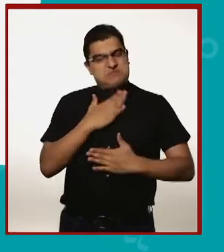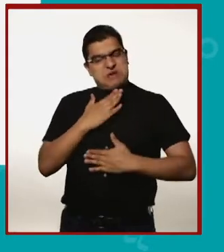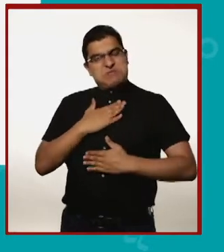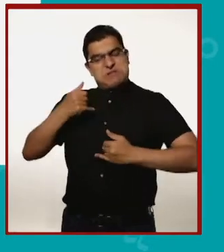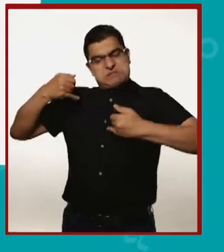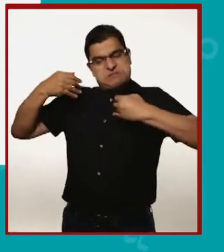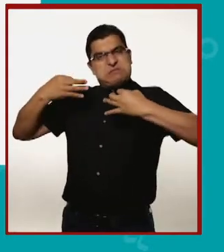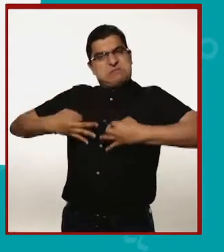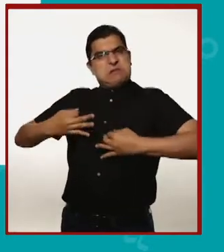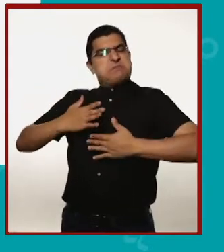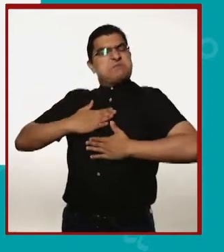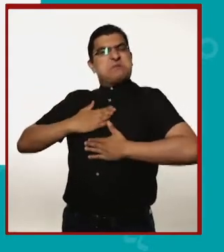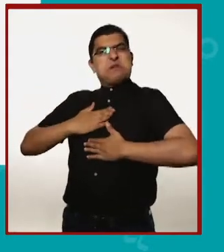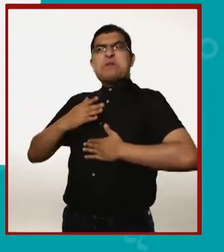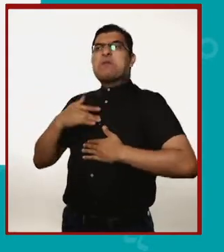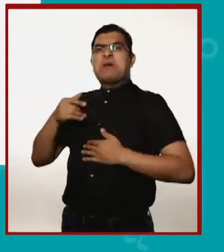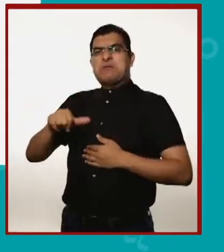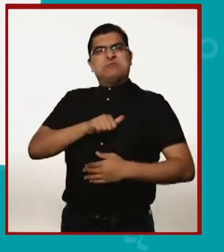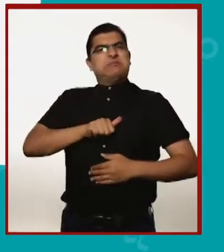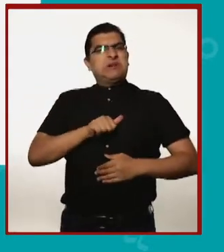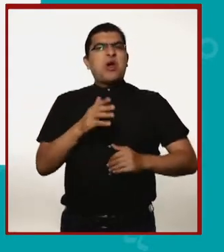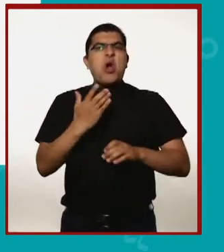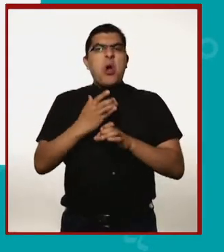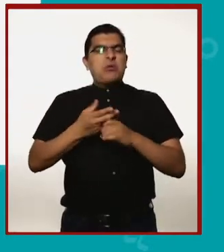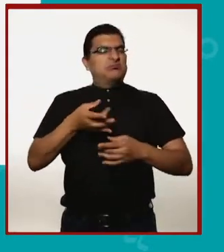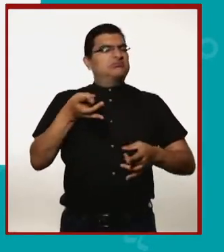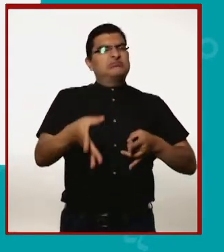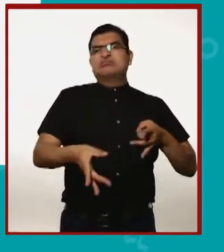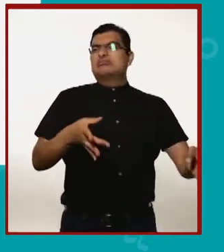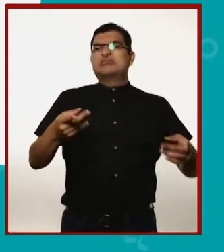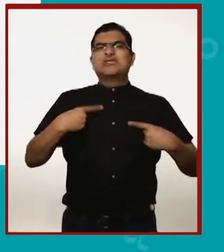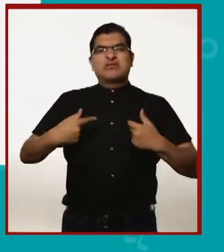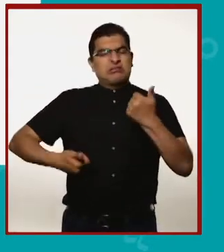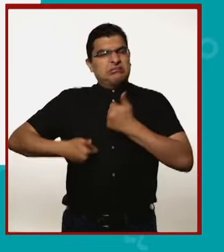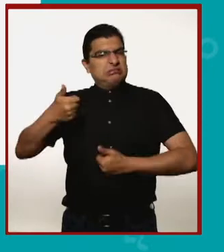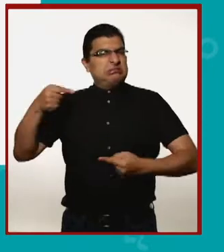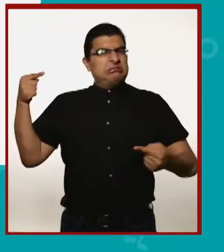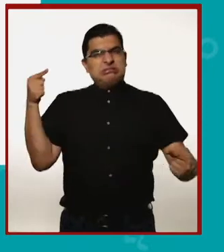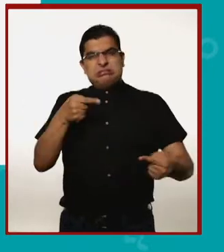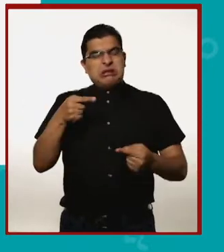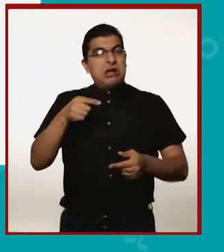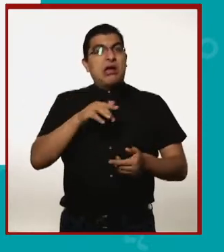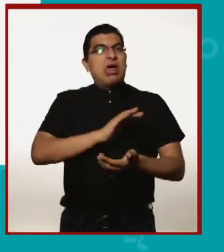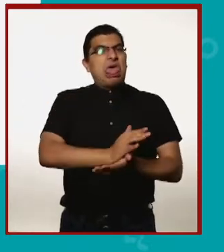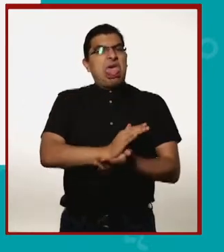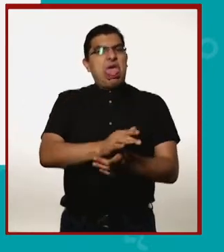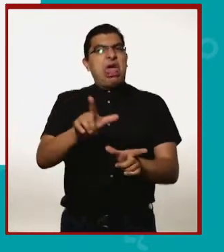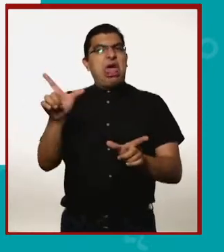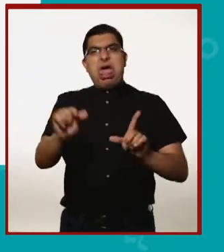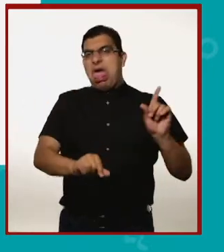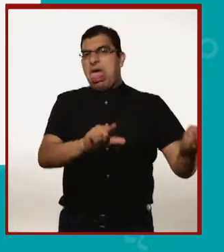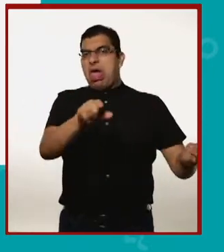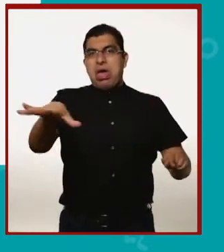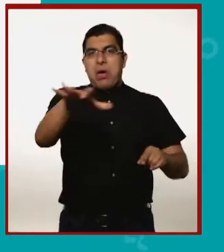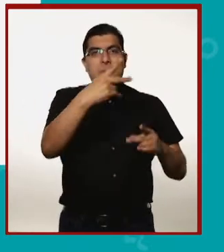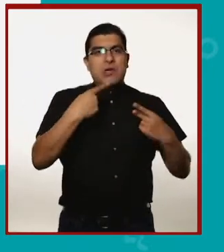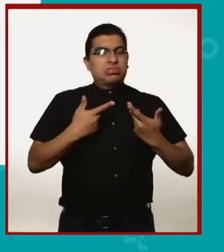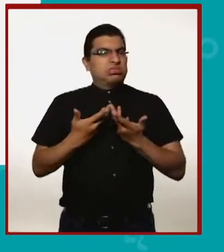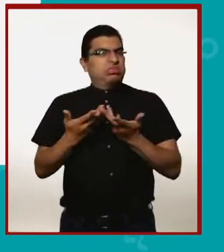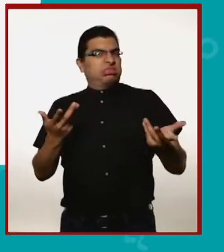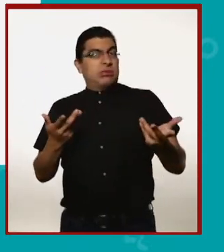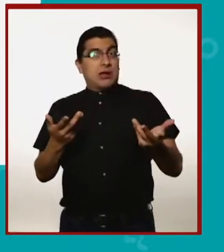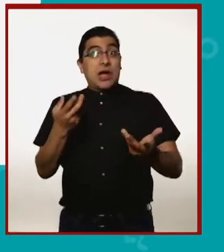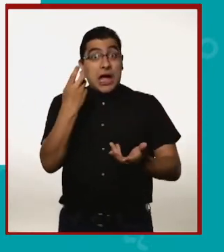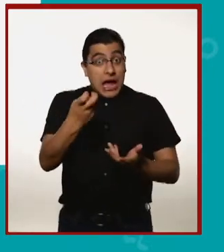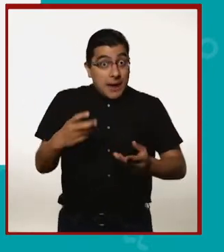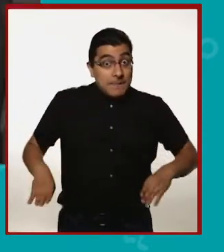Impera el individualismo, el egoísmo y formas destructivas de convivencia que se basan en la exclusión de los demás.